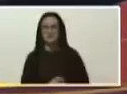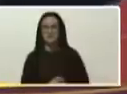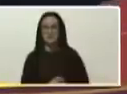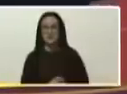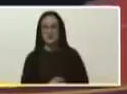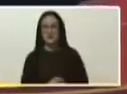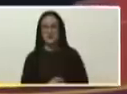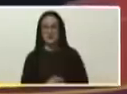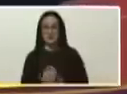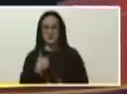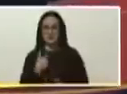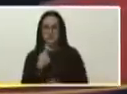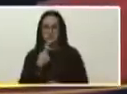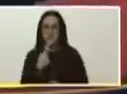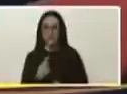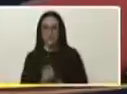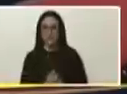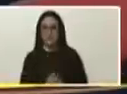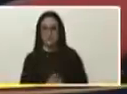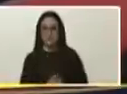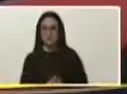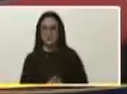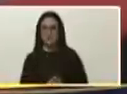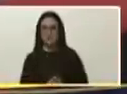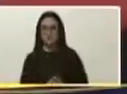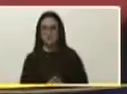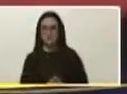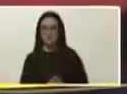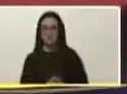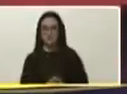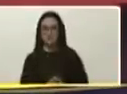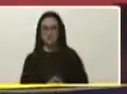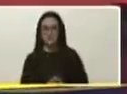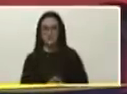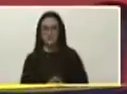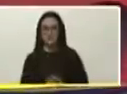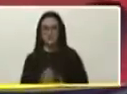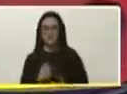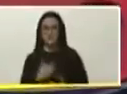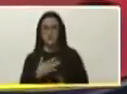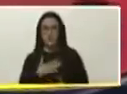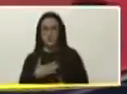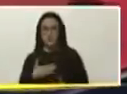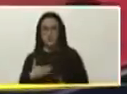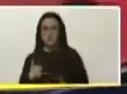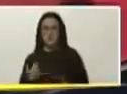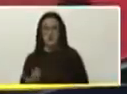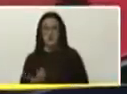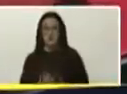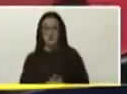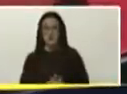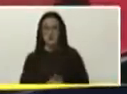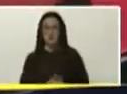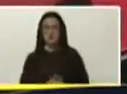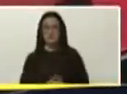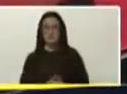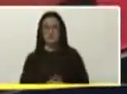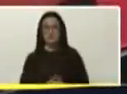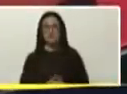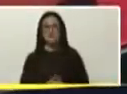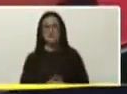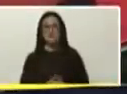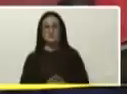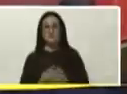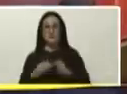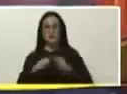me atrevería a decir que prefiero darle la vuelta a ese